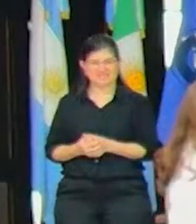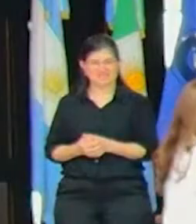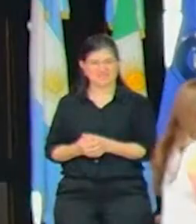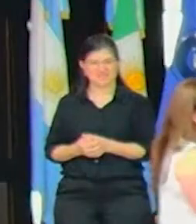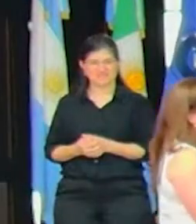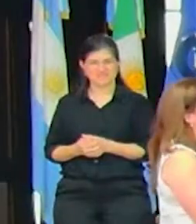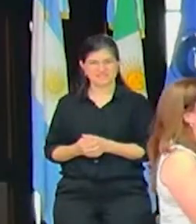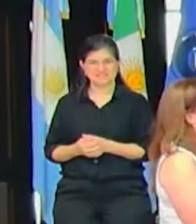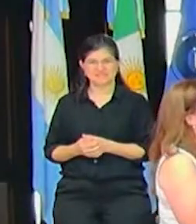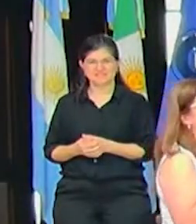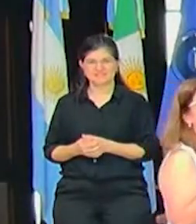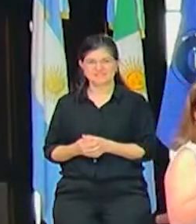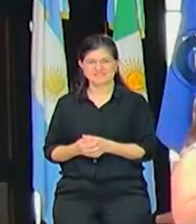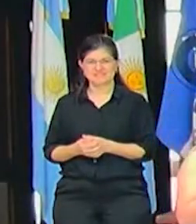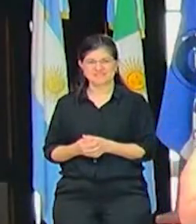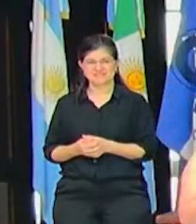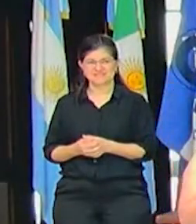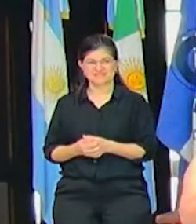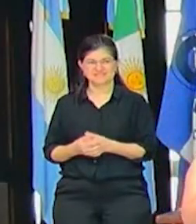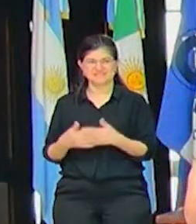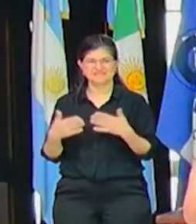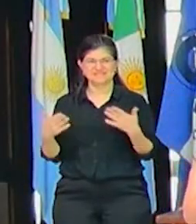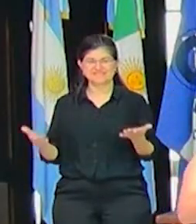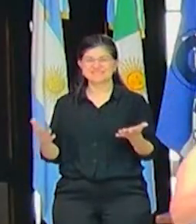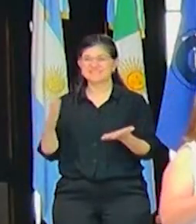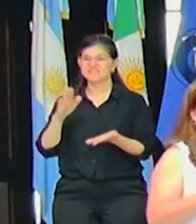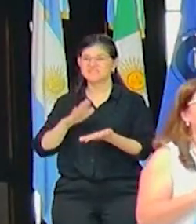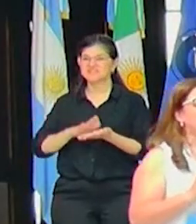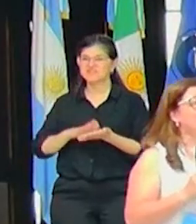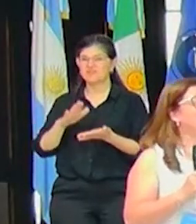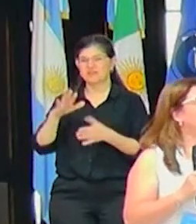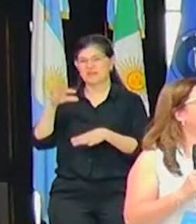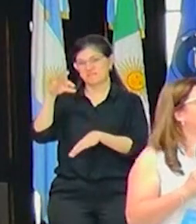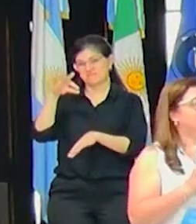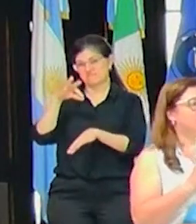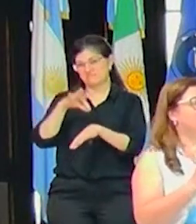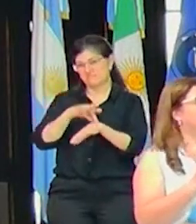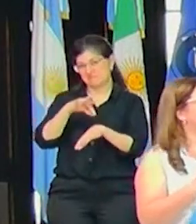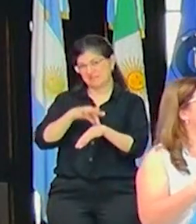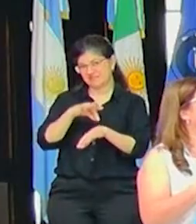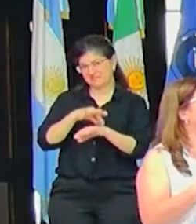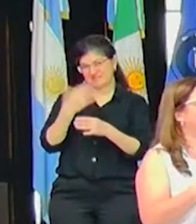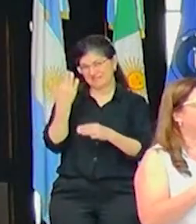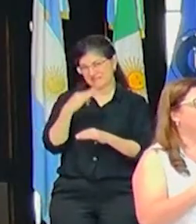hay un PowerPoint que nos va a ayudar. Yo voy a ir más a la parte médica y vamos a hablar un poco de